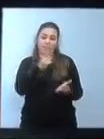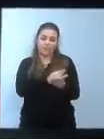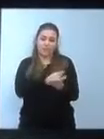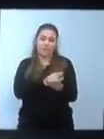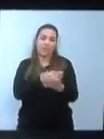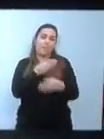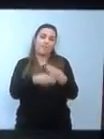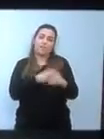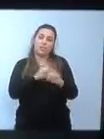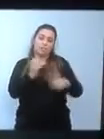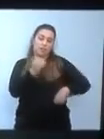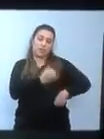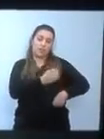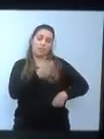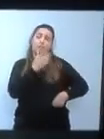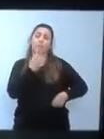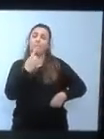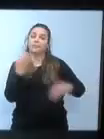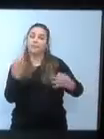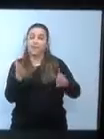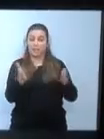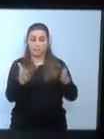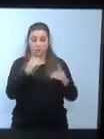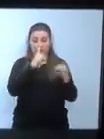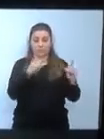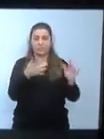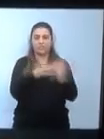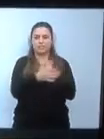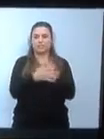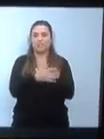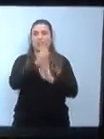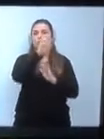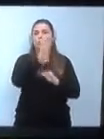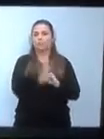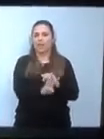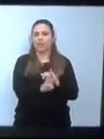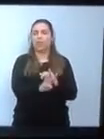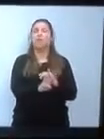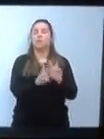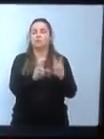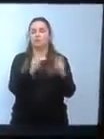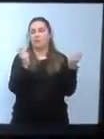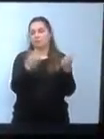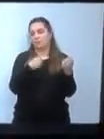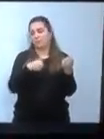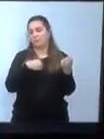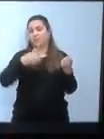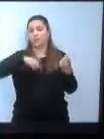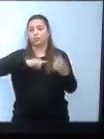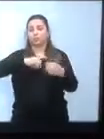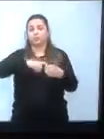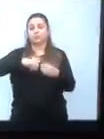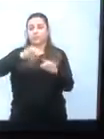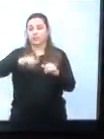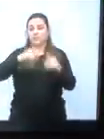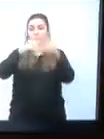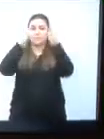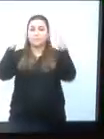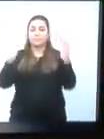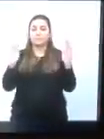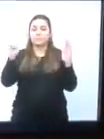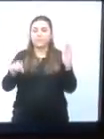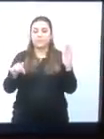hacerlo tampoco en Navidad, cuando nos dicen que esa época del año supone un tercio de toda la campaña. Nosotros nos encontramos, para que veáis una idea, aquí debajo de